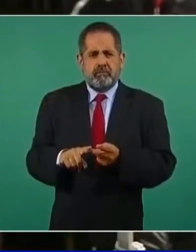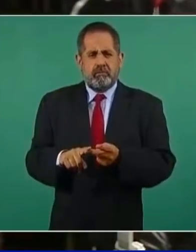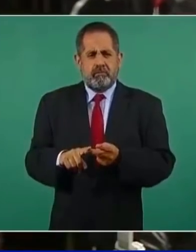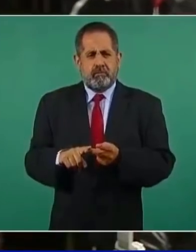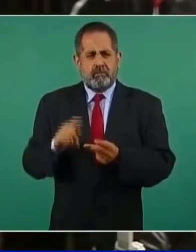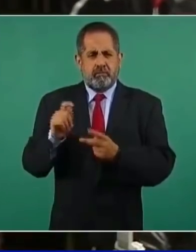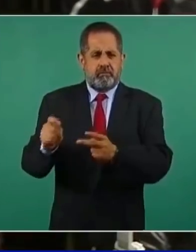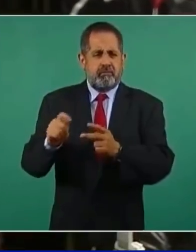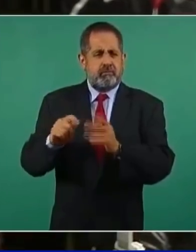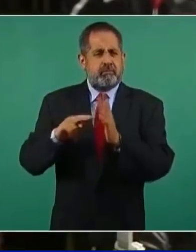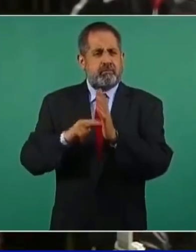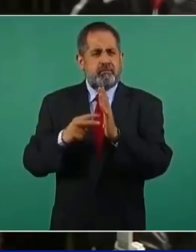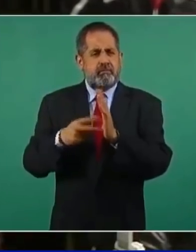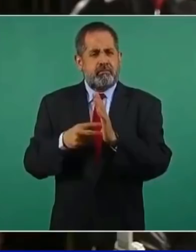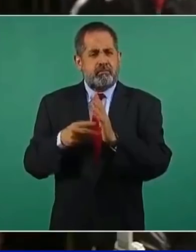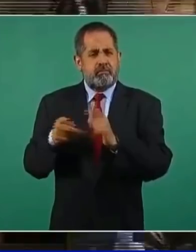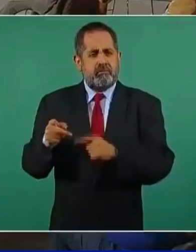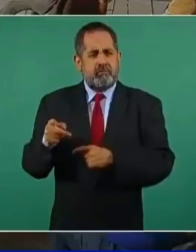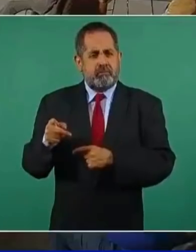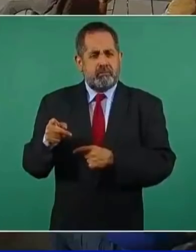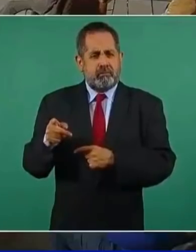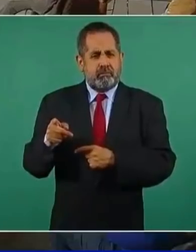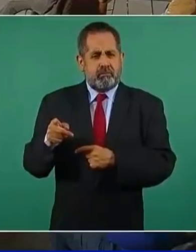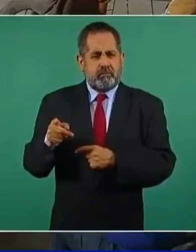el arquitecto